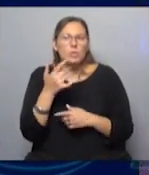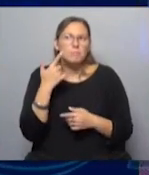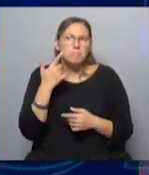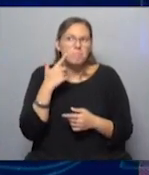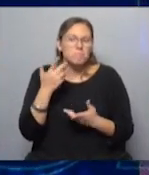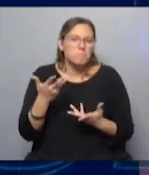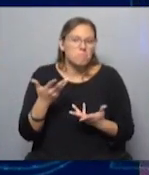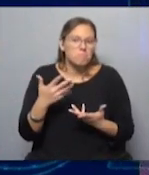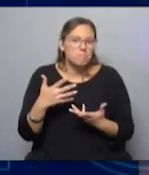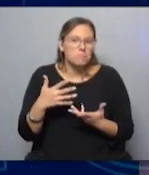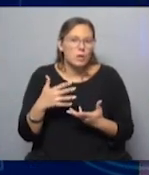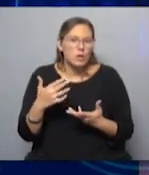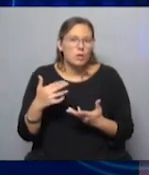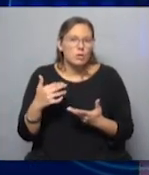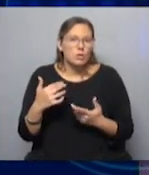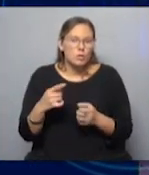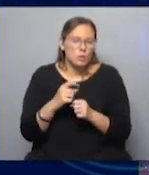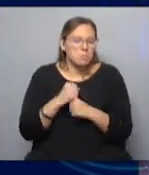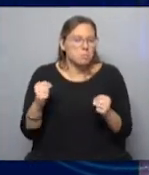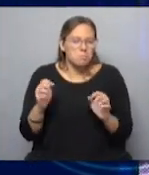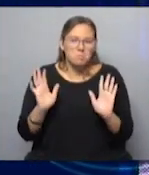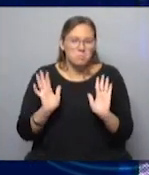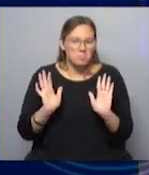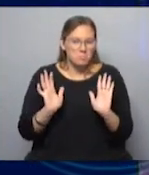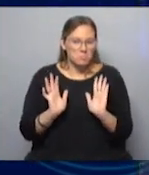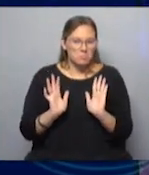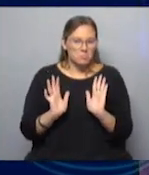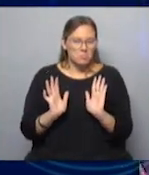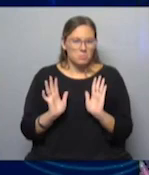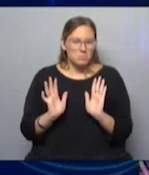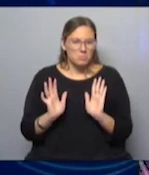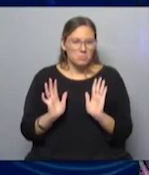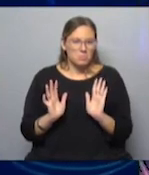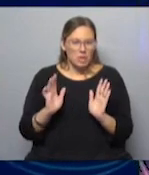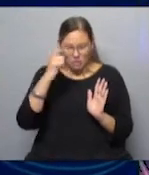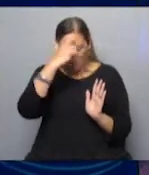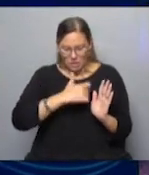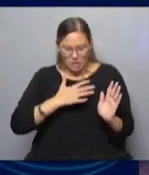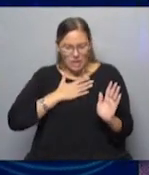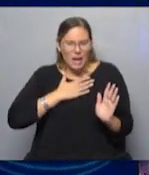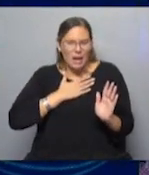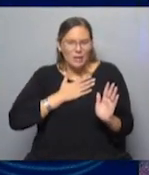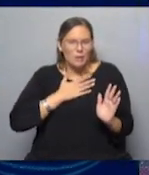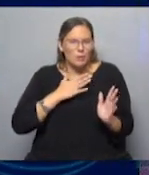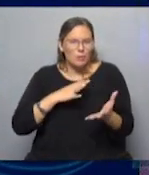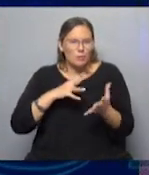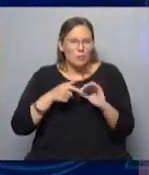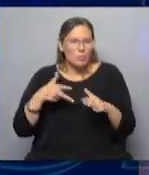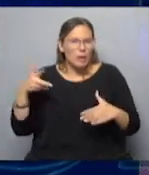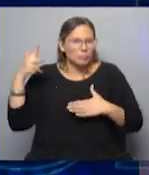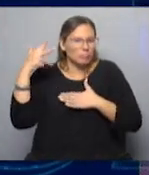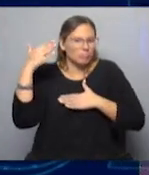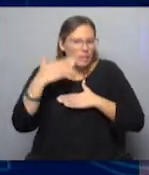no sé no sé me animaban viste no había algo en mí acá